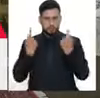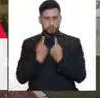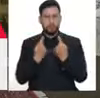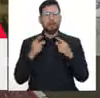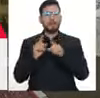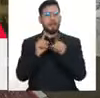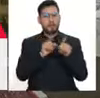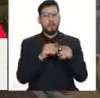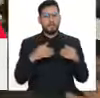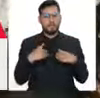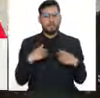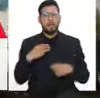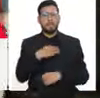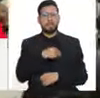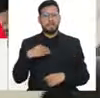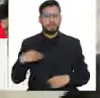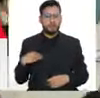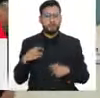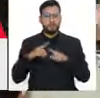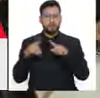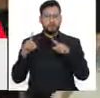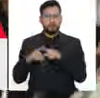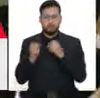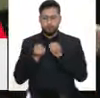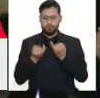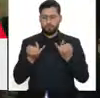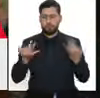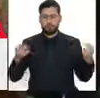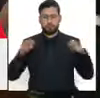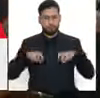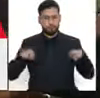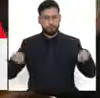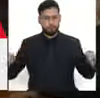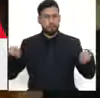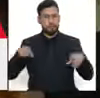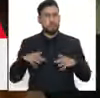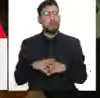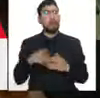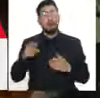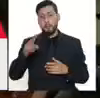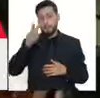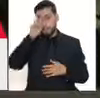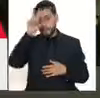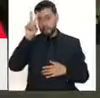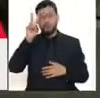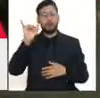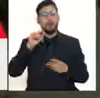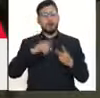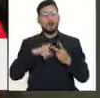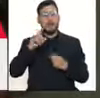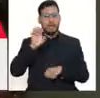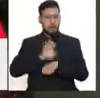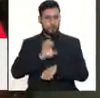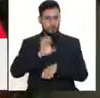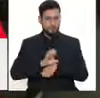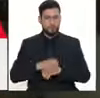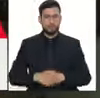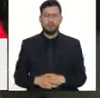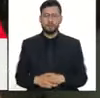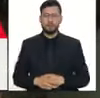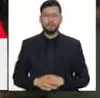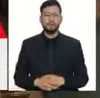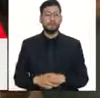los diferentes titulares de las distintas carteras, tanto de Perú como de